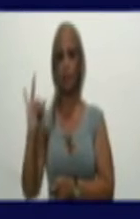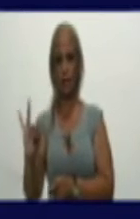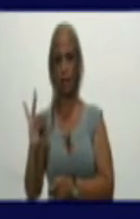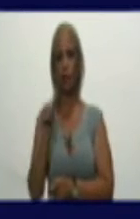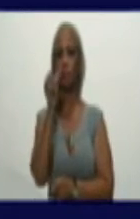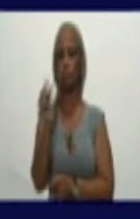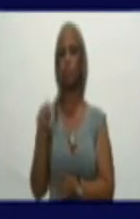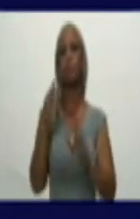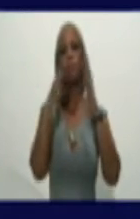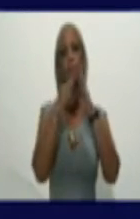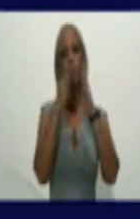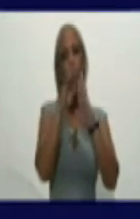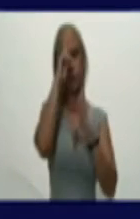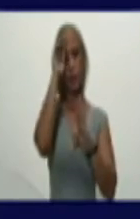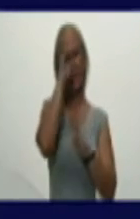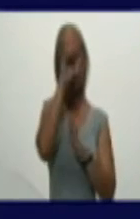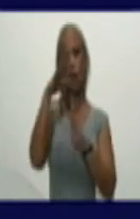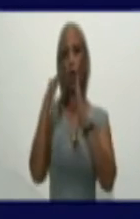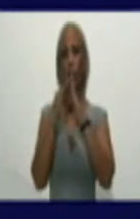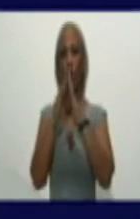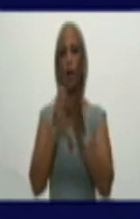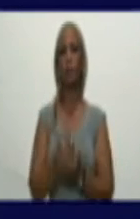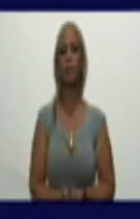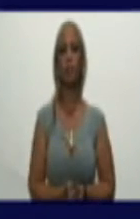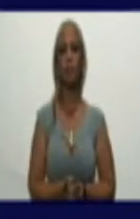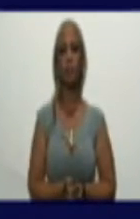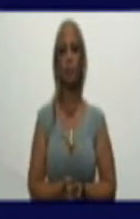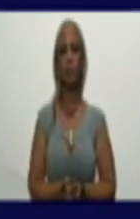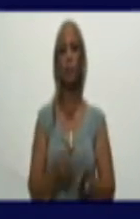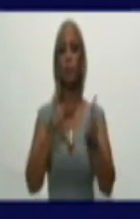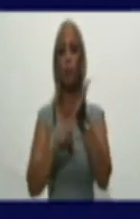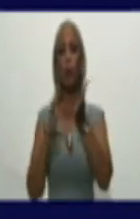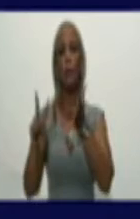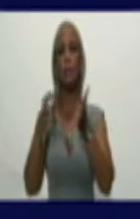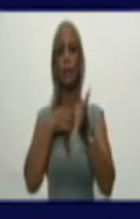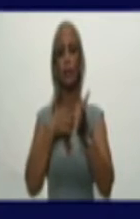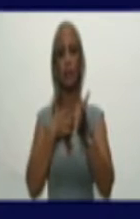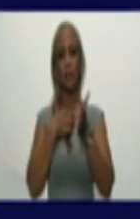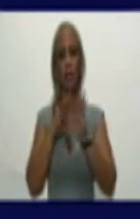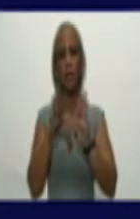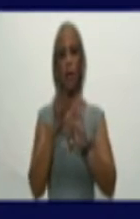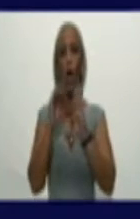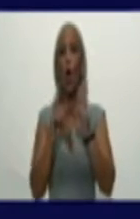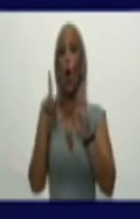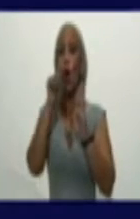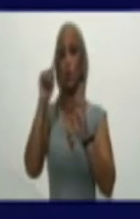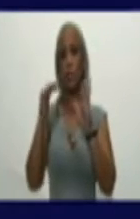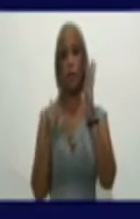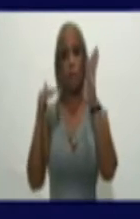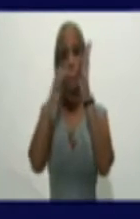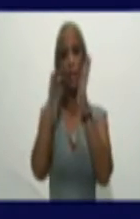pacientes ingresados en el hogar. La provincia asciende ya a una cifra de